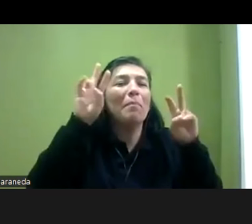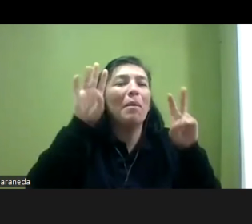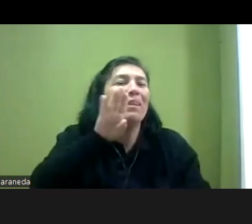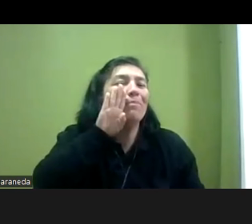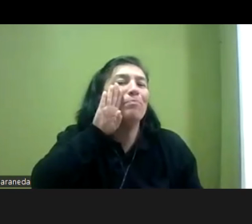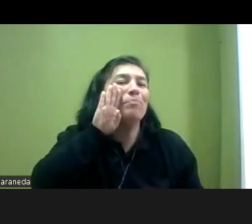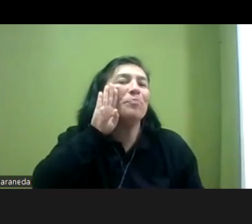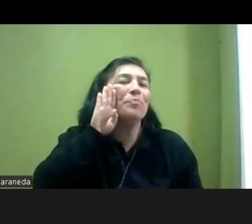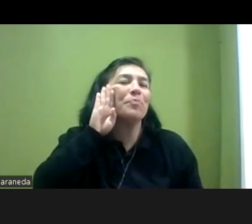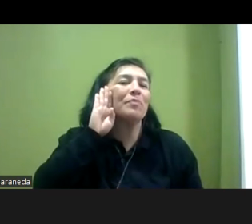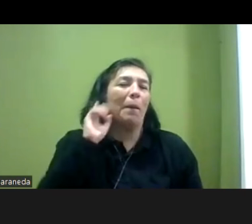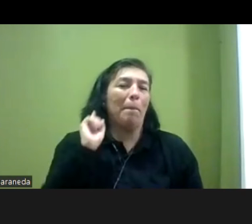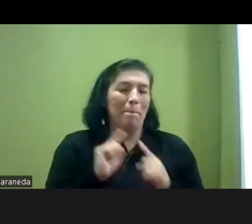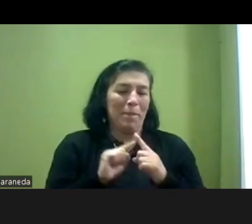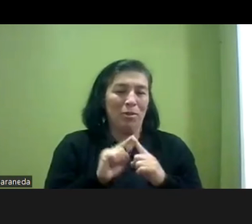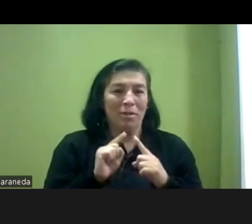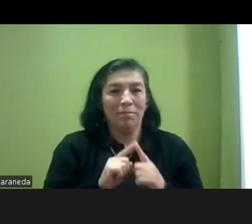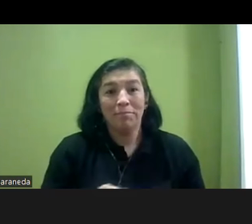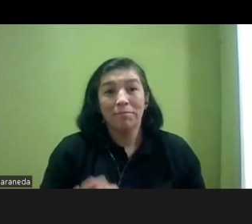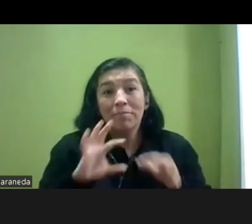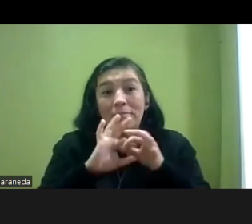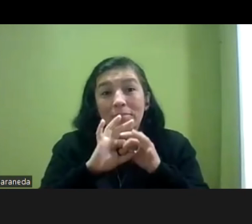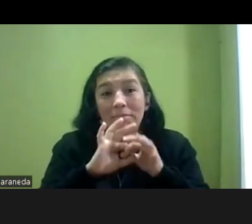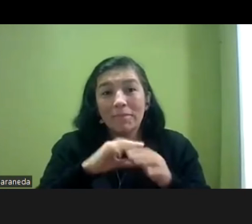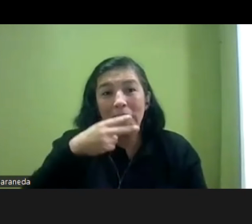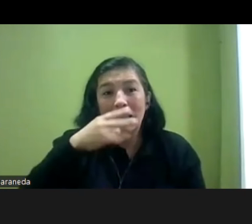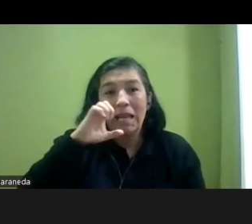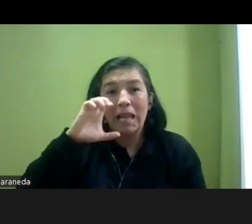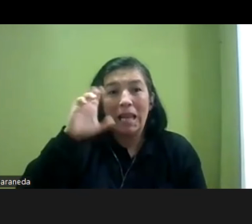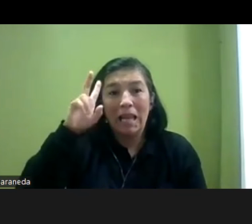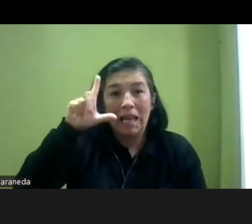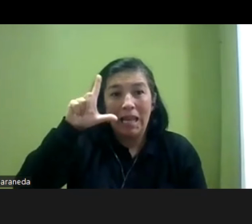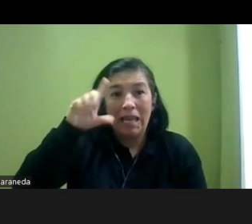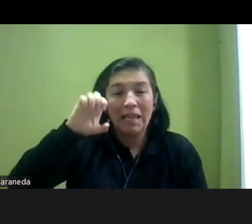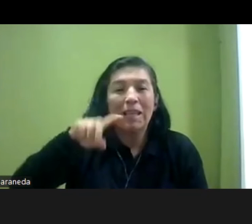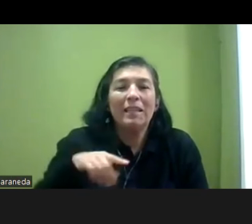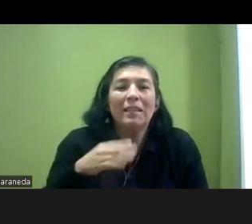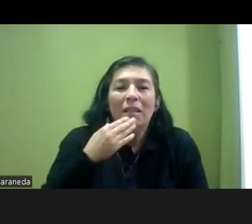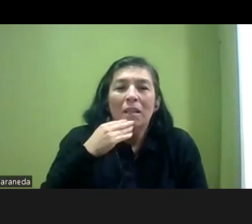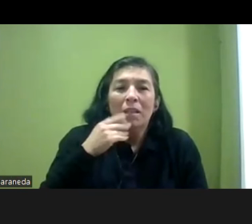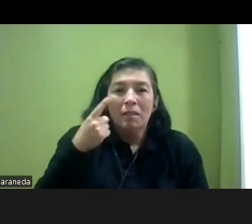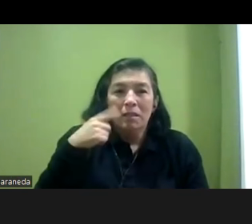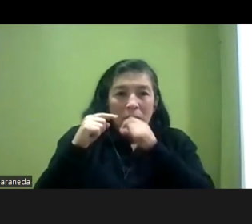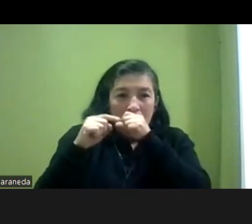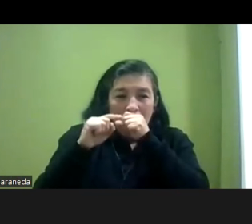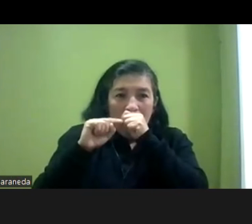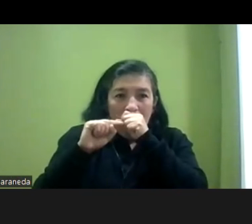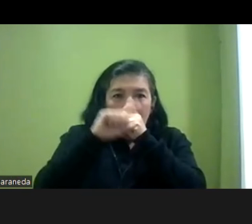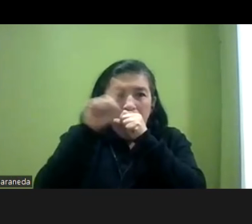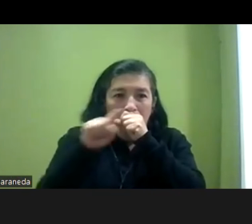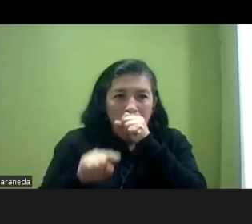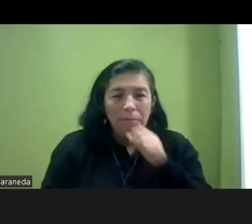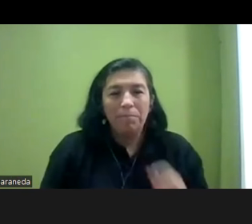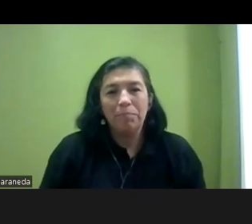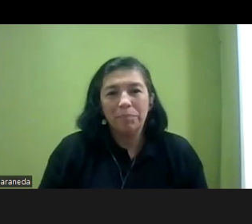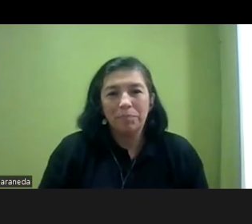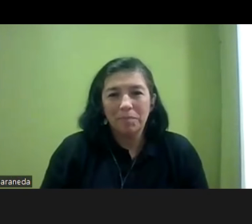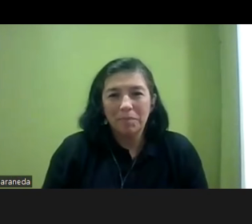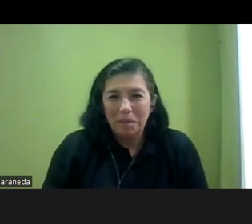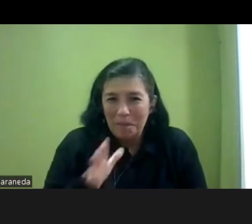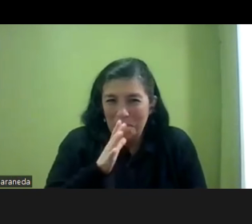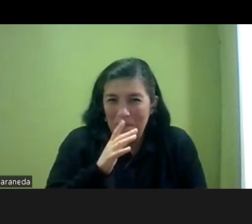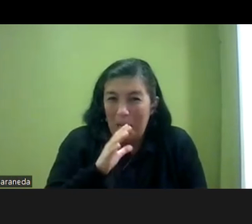personal. muchas gracias, Elena. Y la verdad es que yo tengo una pregunta desde el inicio de la charla, pero no me aguanto de